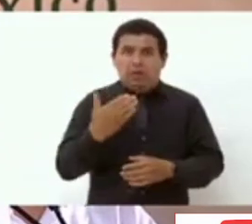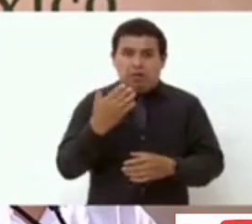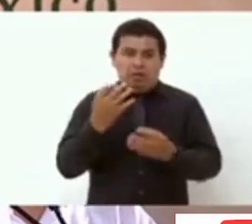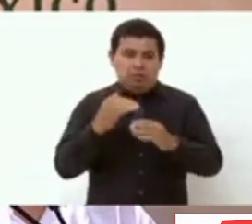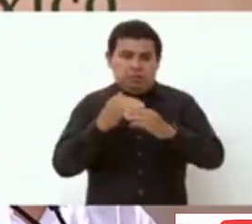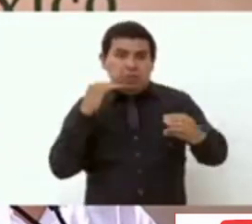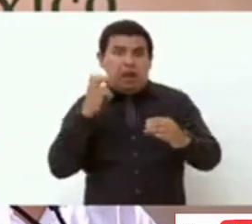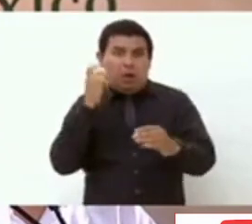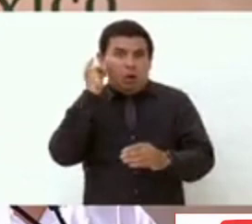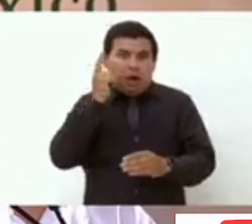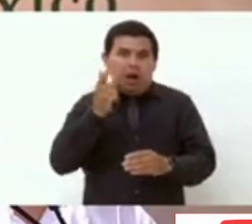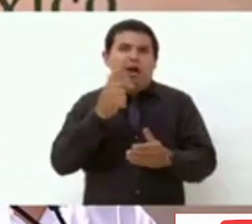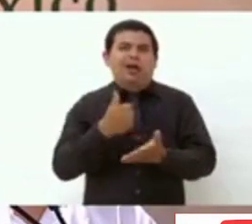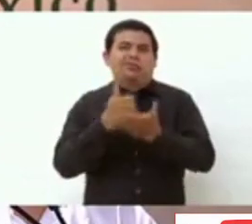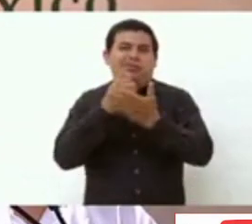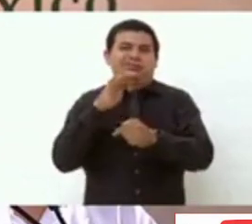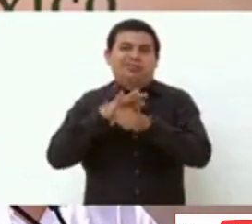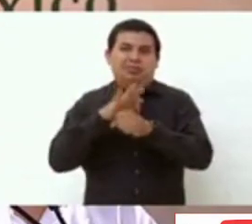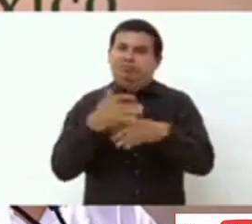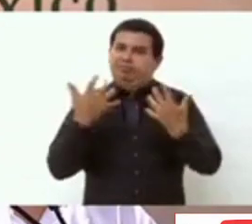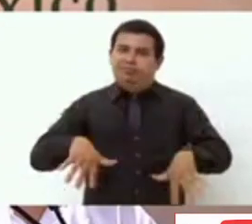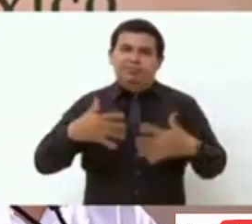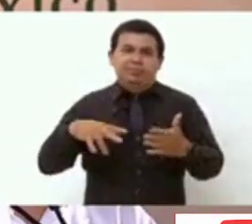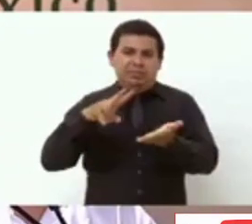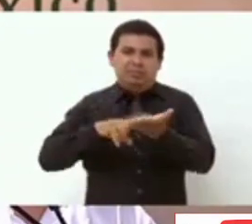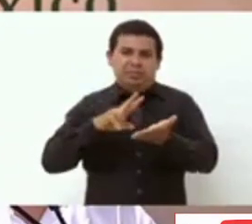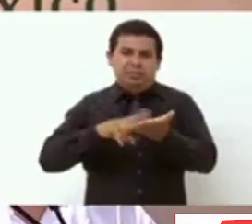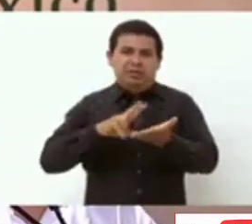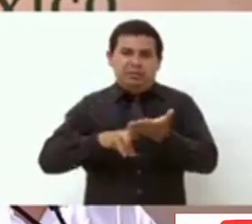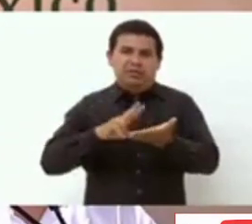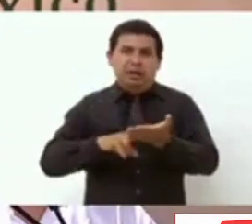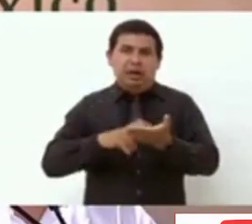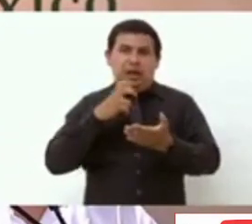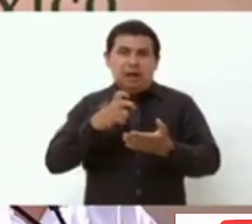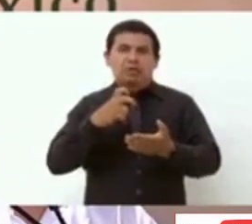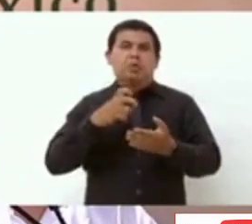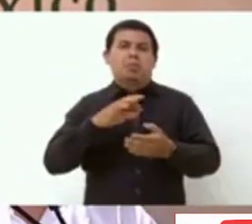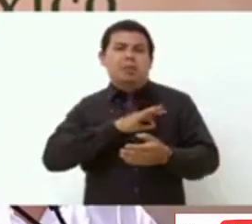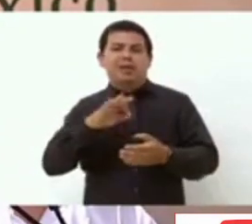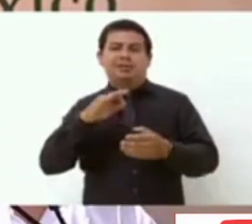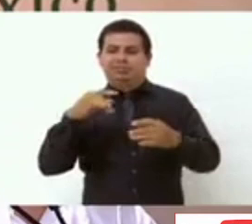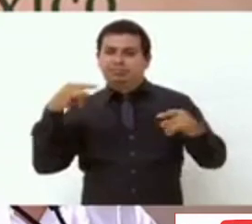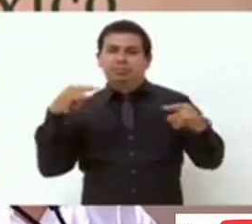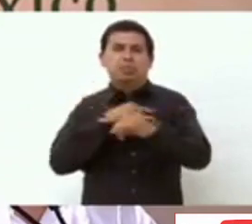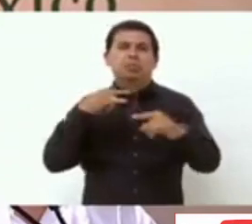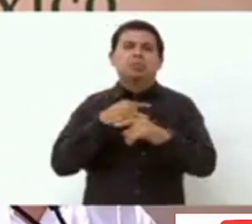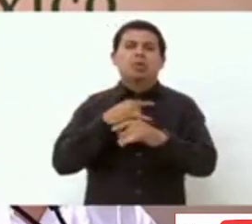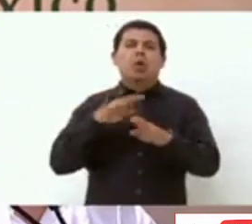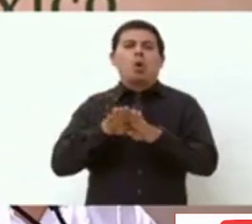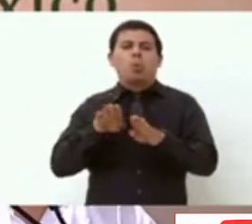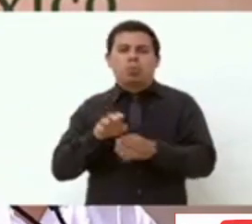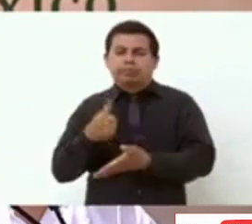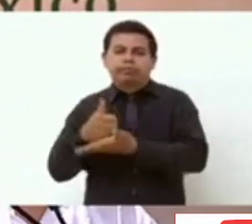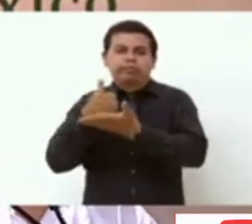transitado ese camino, va a ayudar mucho. Y no descartamos el ramal